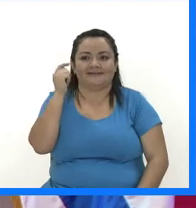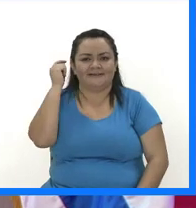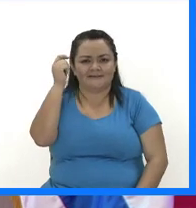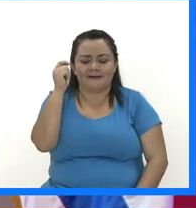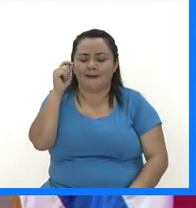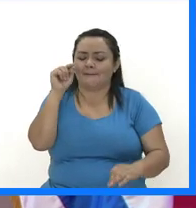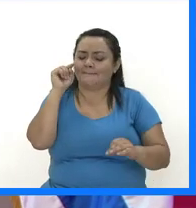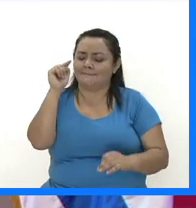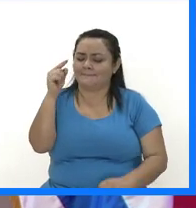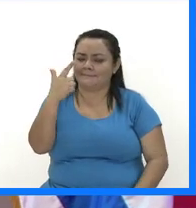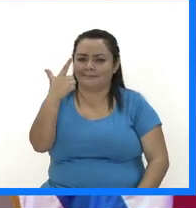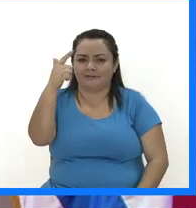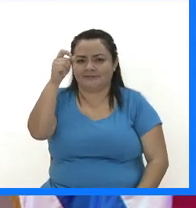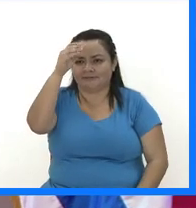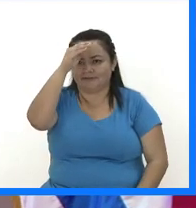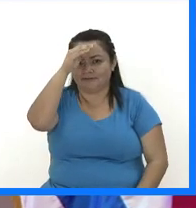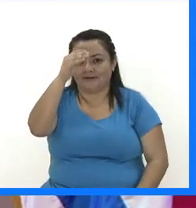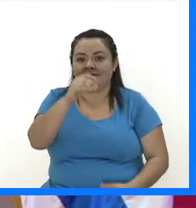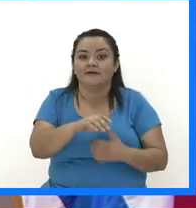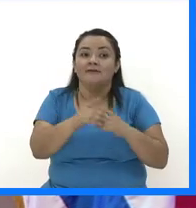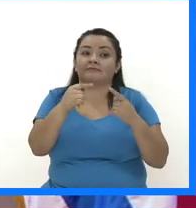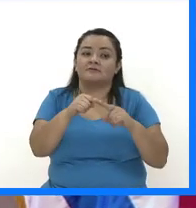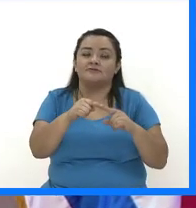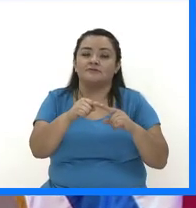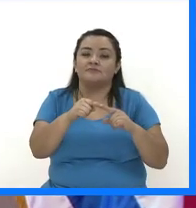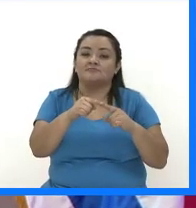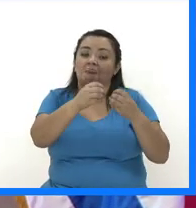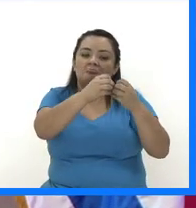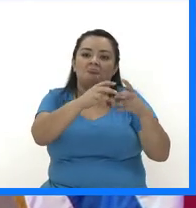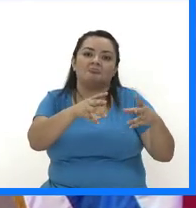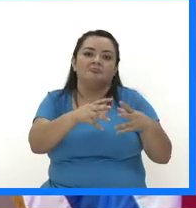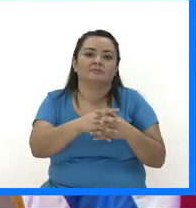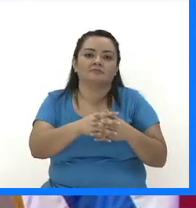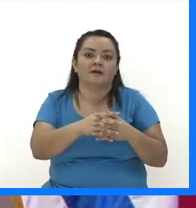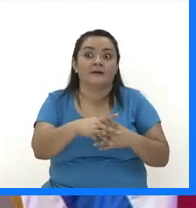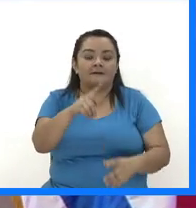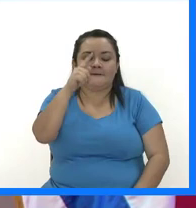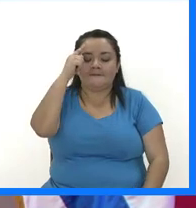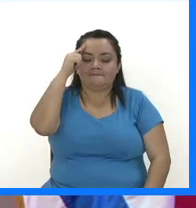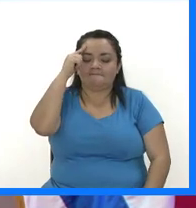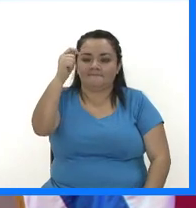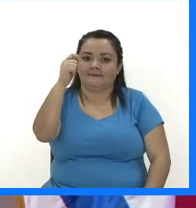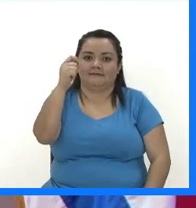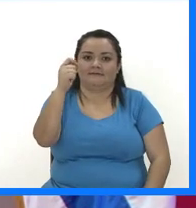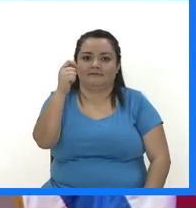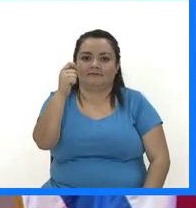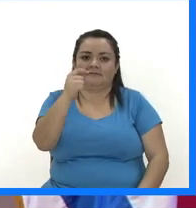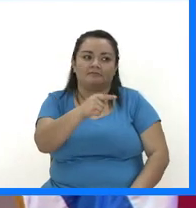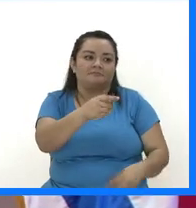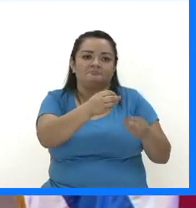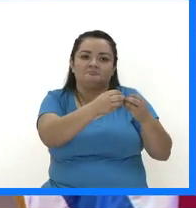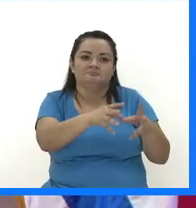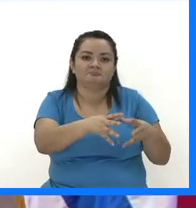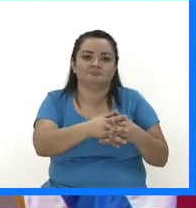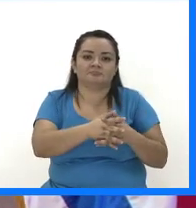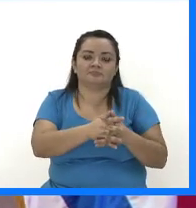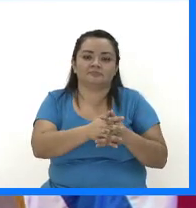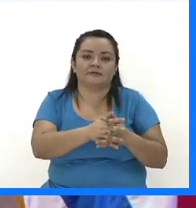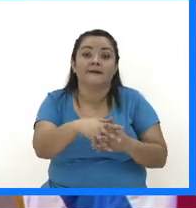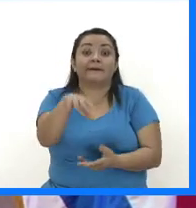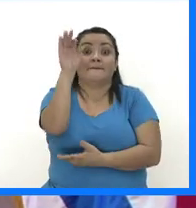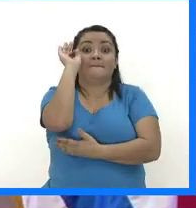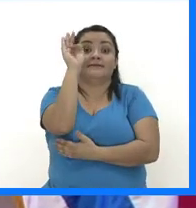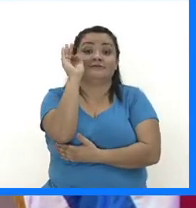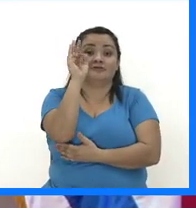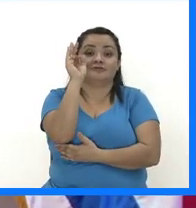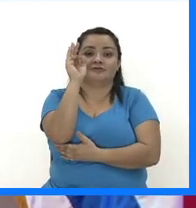grandes conocedores y grandes fracasados son grandes conocedores y grandes fracasados son pastores